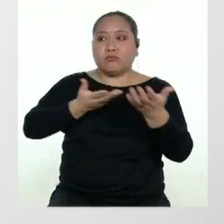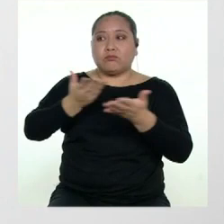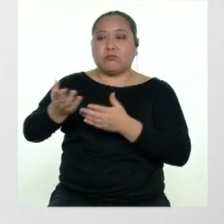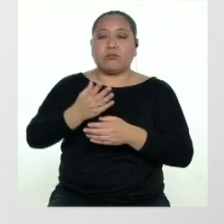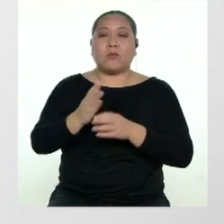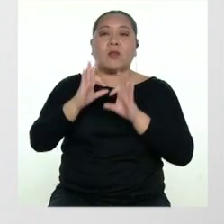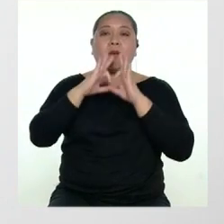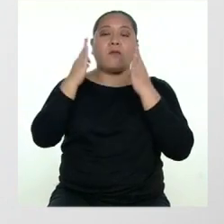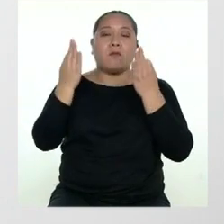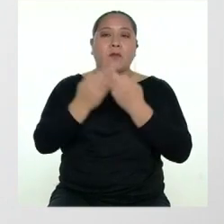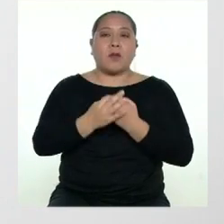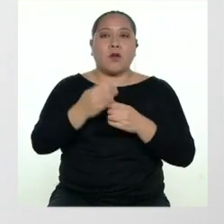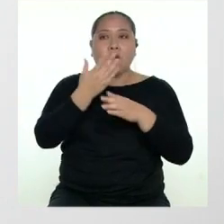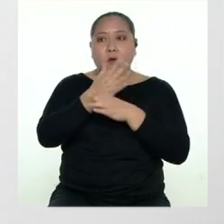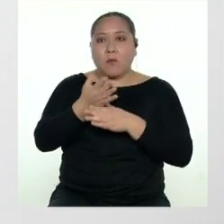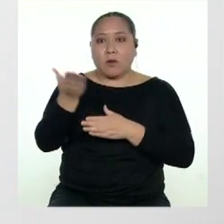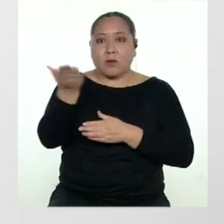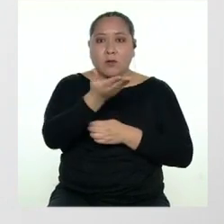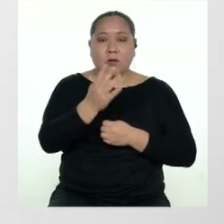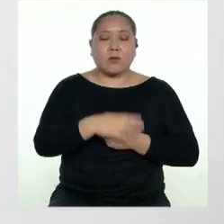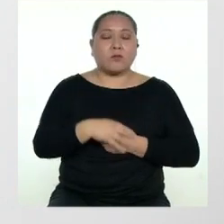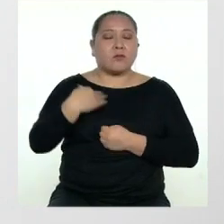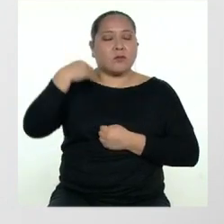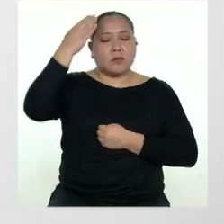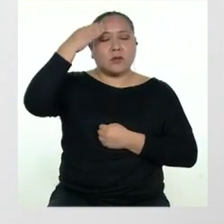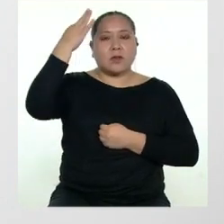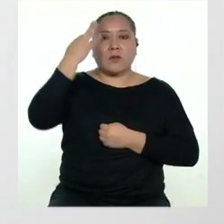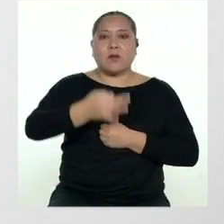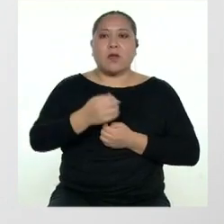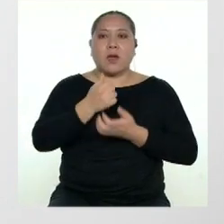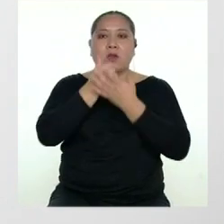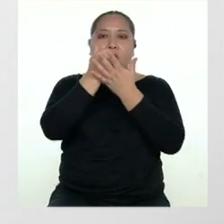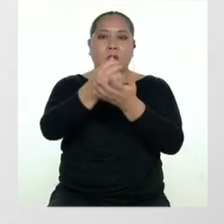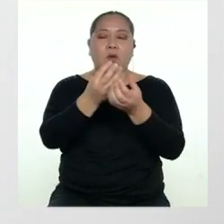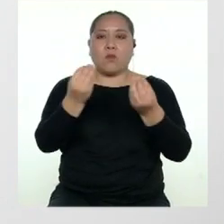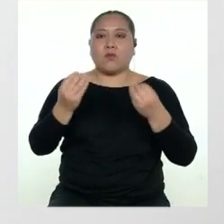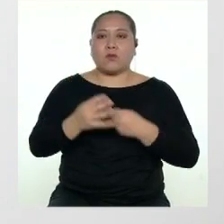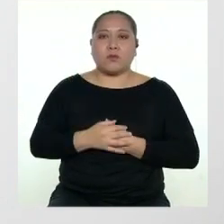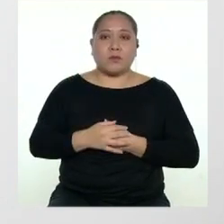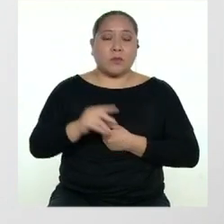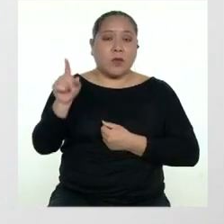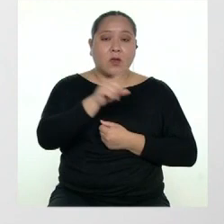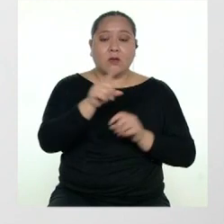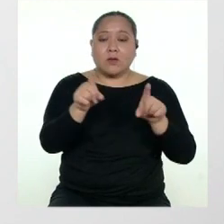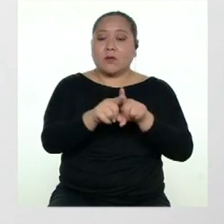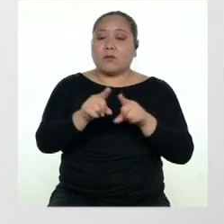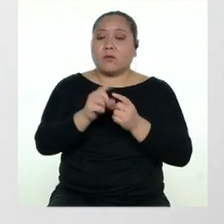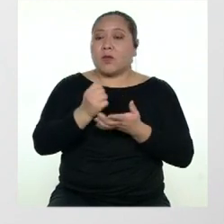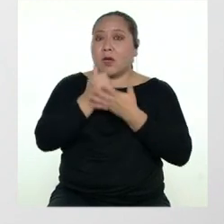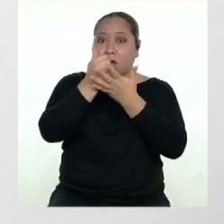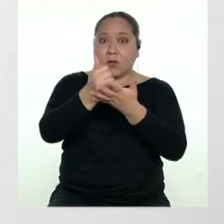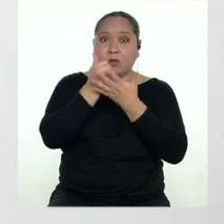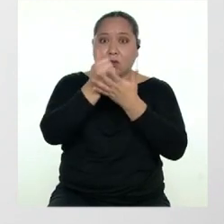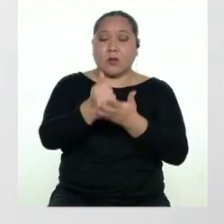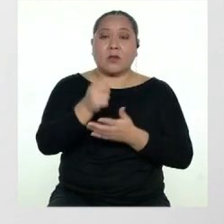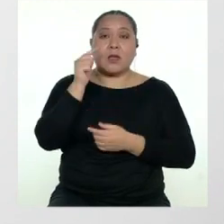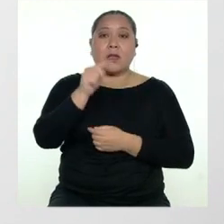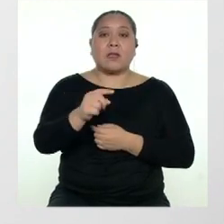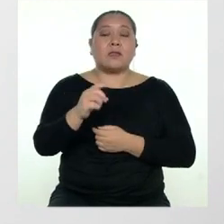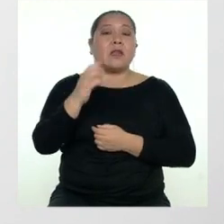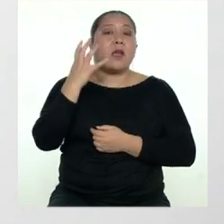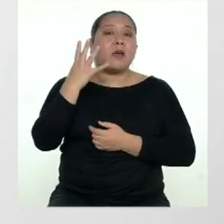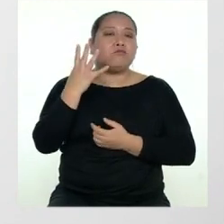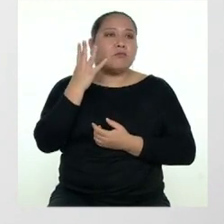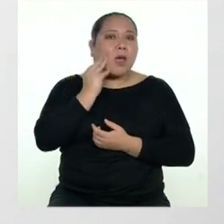familia. Compártela con ellos. Estoy segura que les será de gran utilidad. Ellos también pueden colaborar contigo en esta experiencia